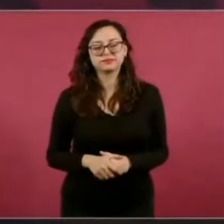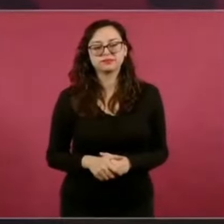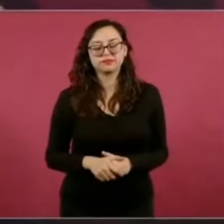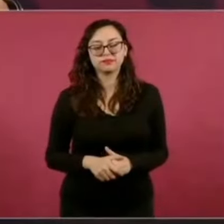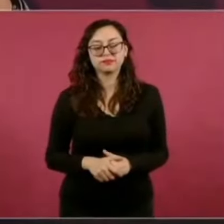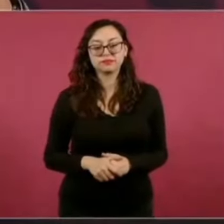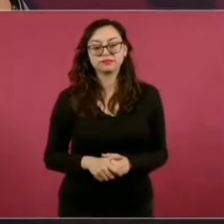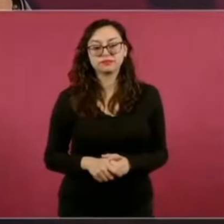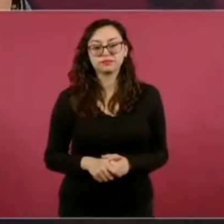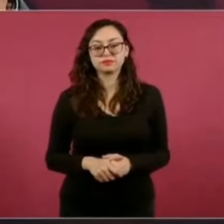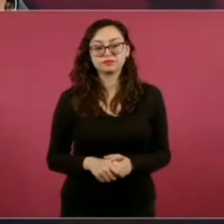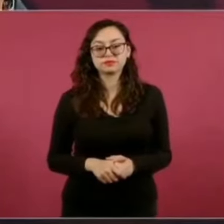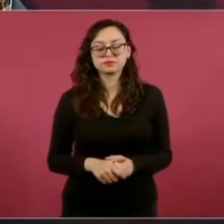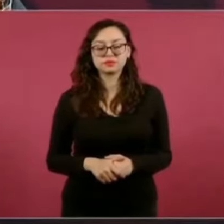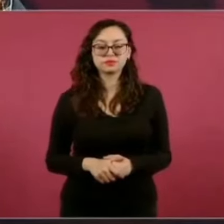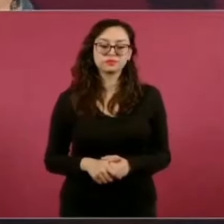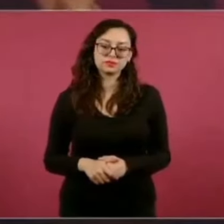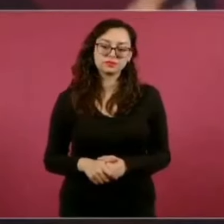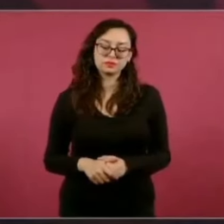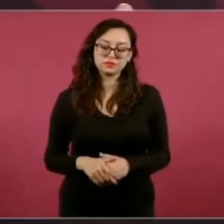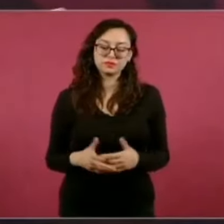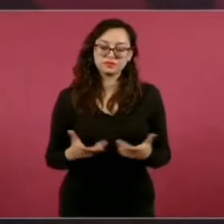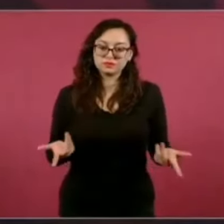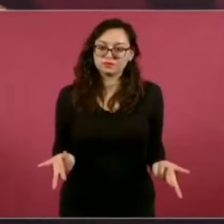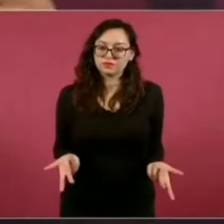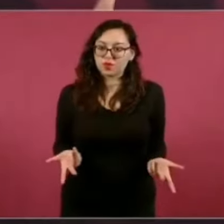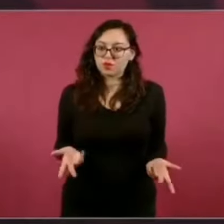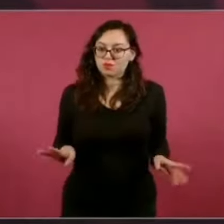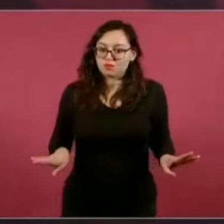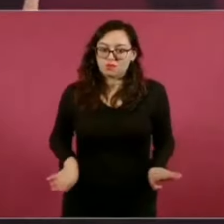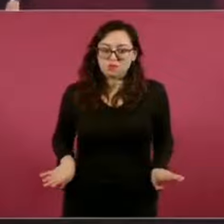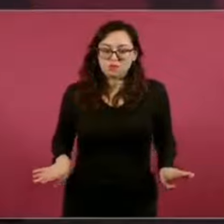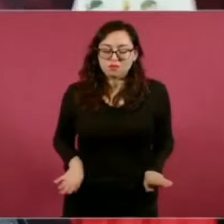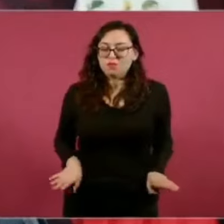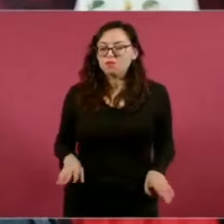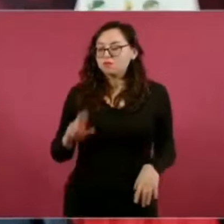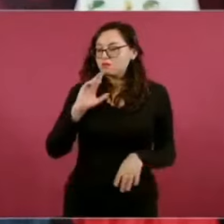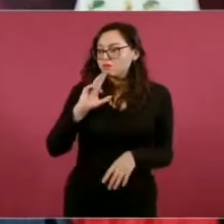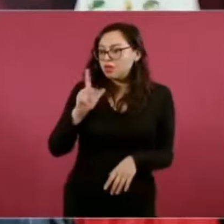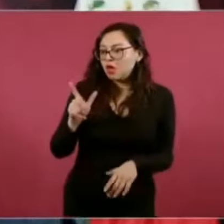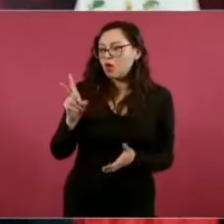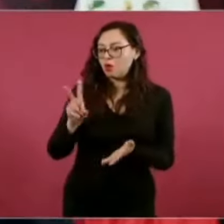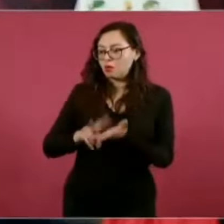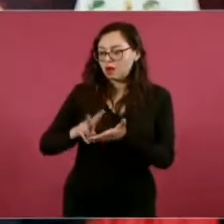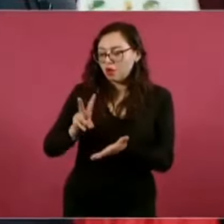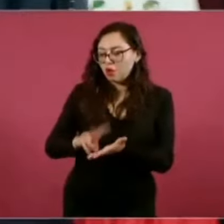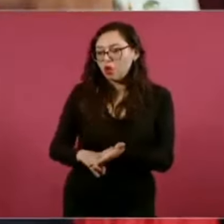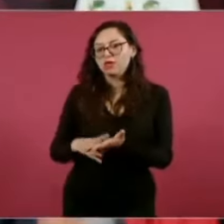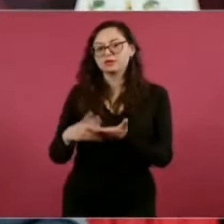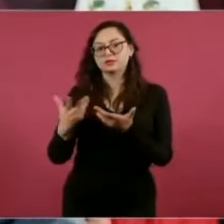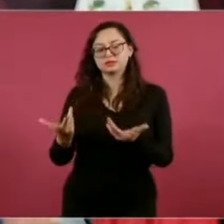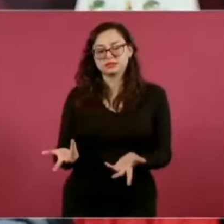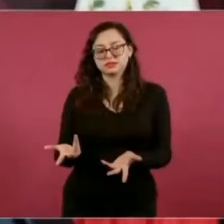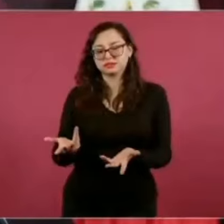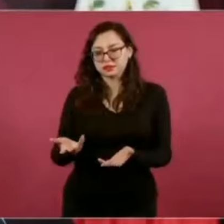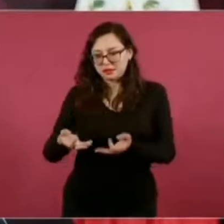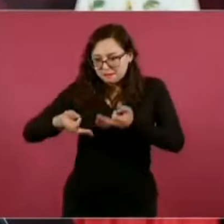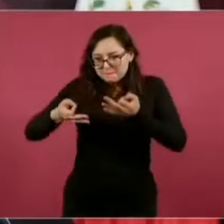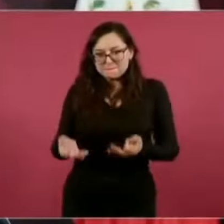Lo más bueno, los elementos más buenos, los principios más